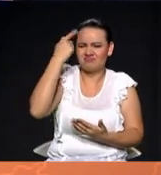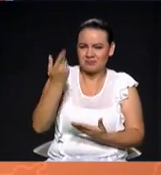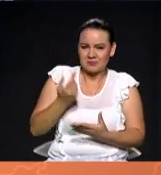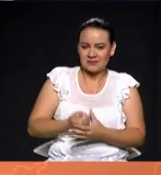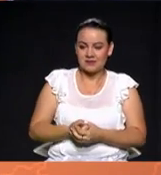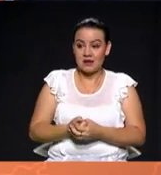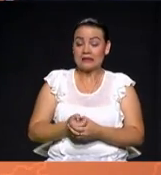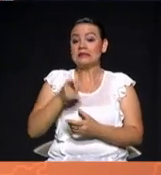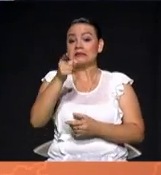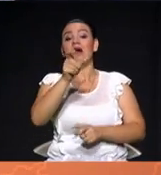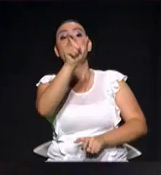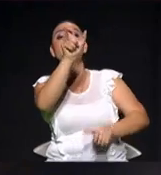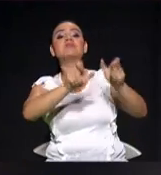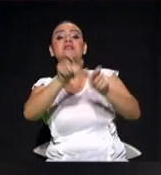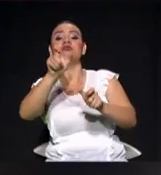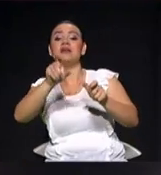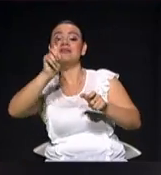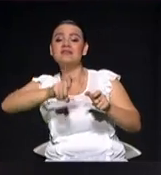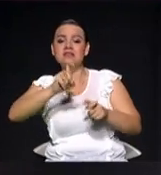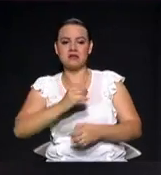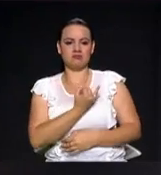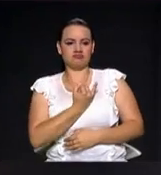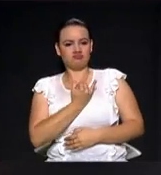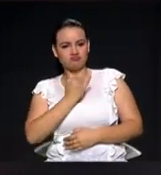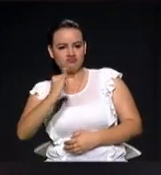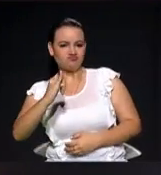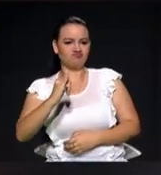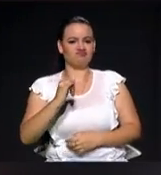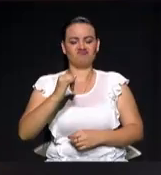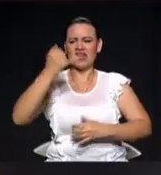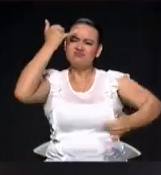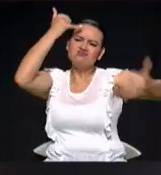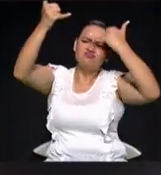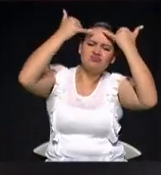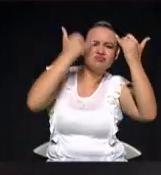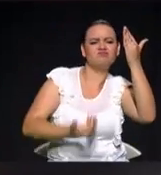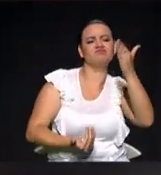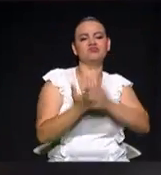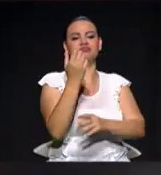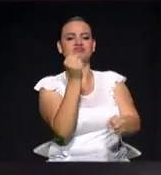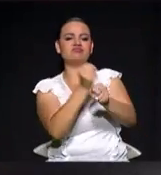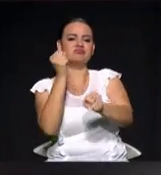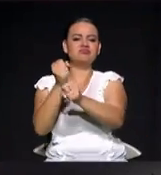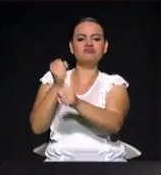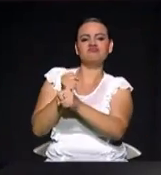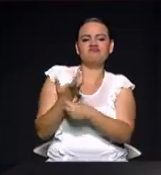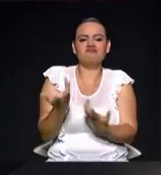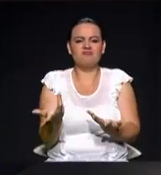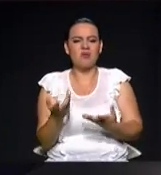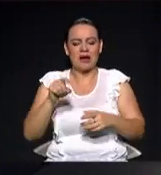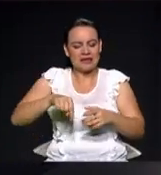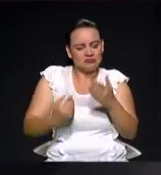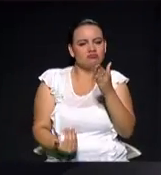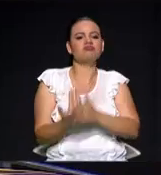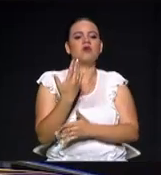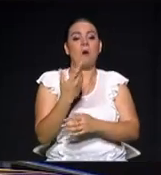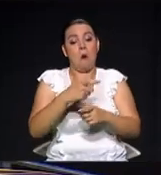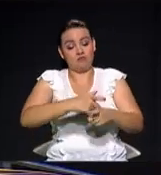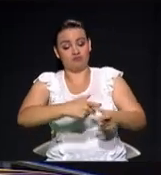emprendimiento y la inversión extranjera para que se generen nuevos puestos de trabajo en medellín